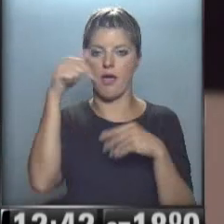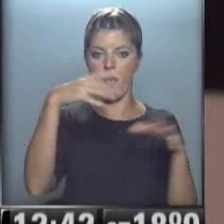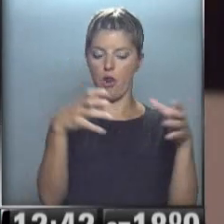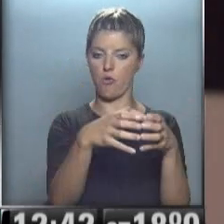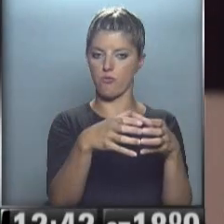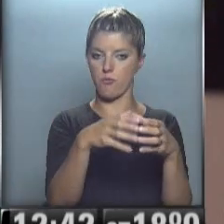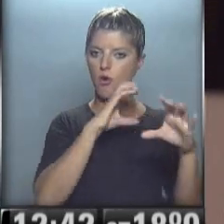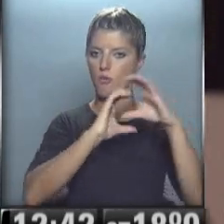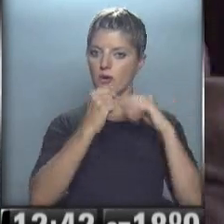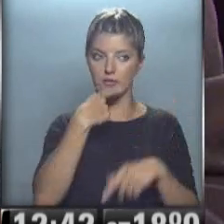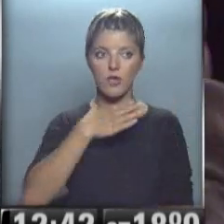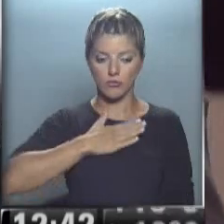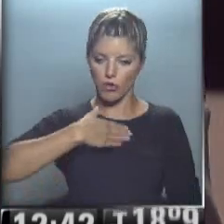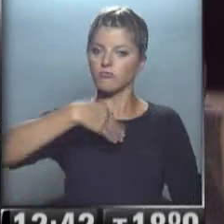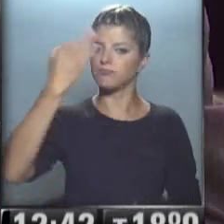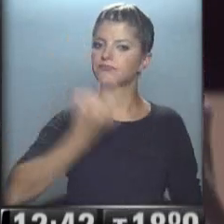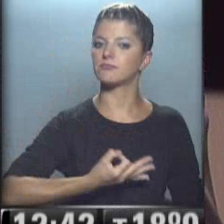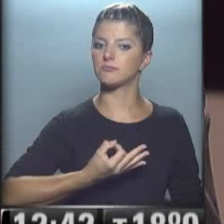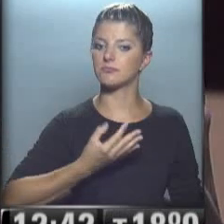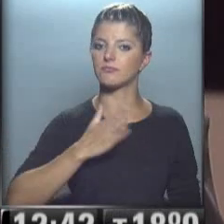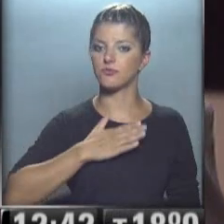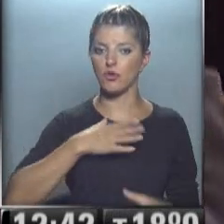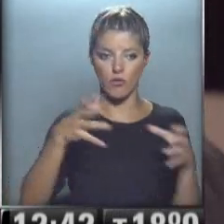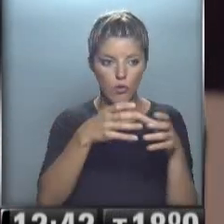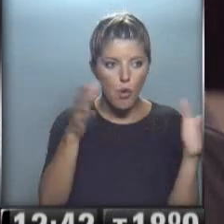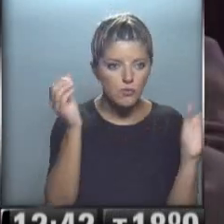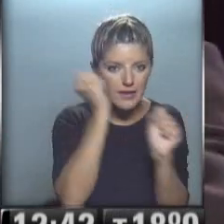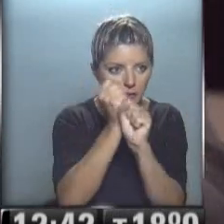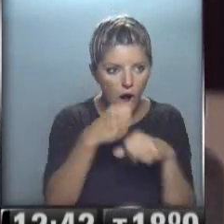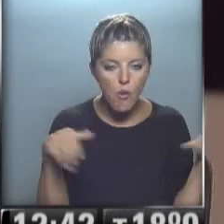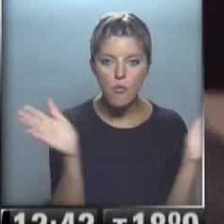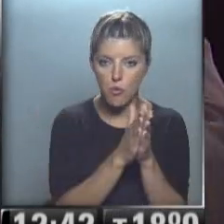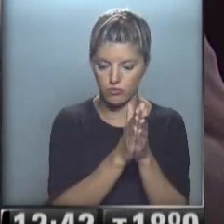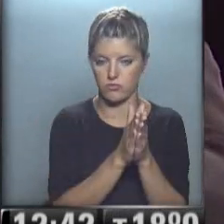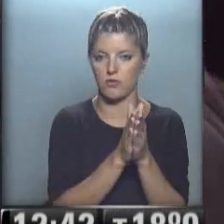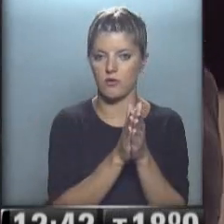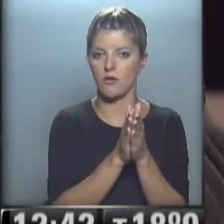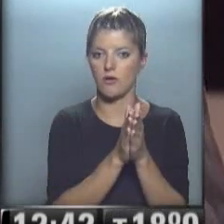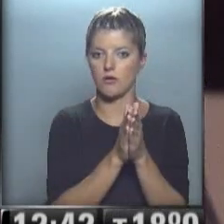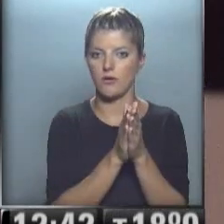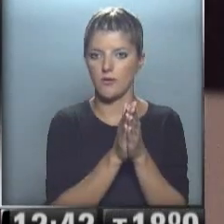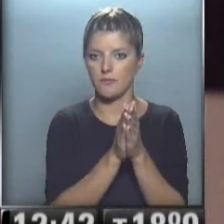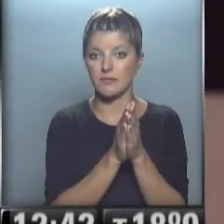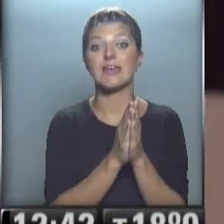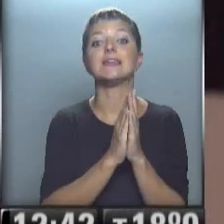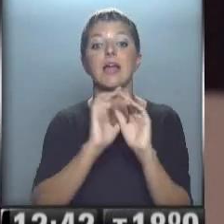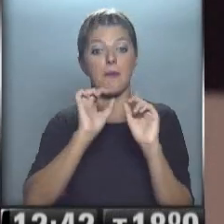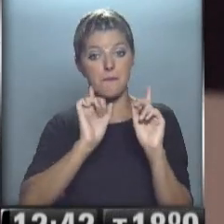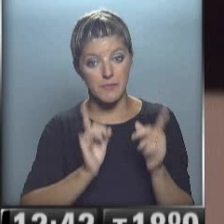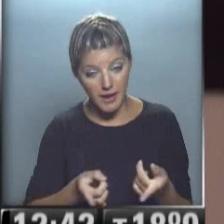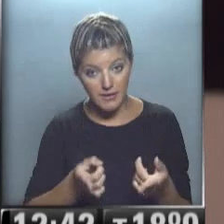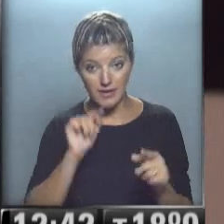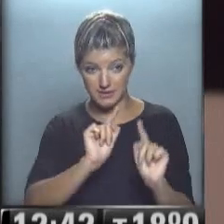asumen ese rol se coordinan para trabajar como tales y Tenés una cadena de medios asociados además en este